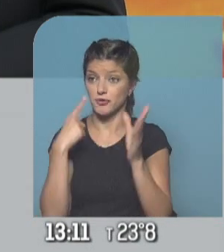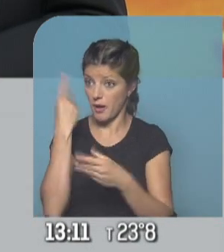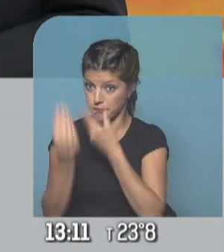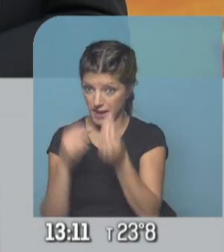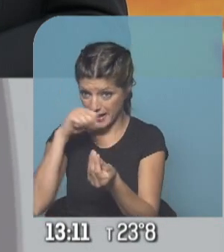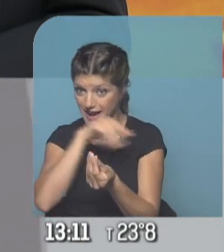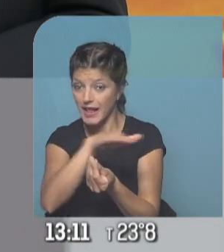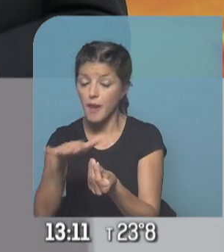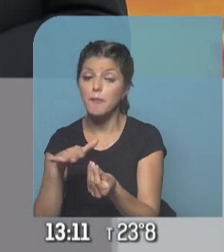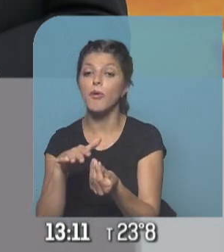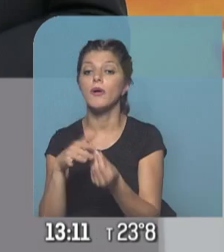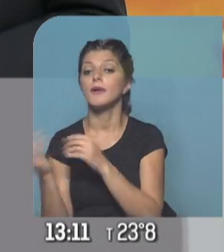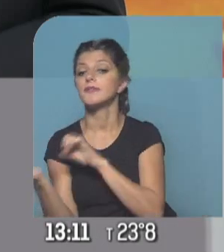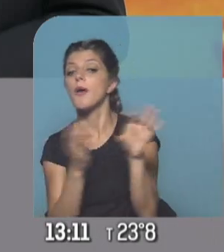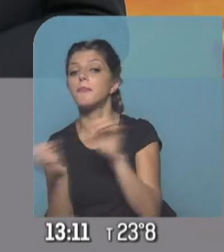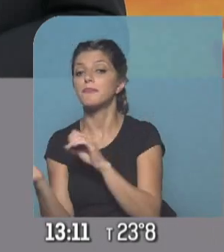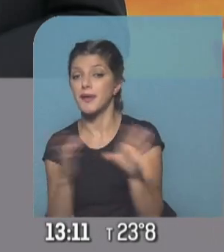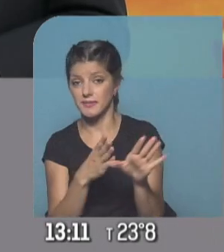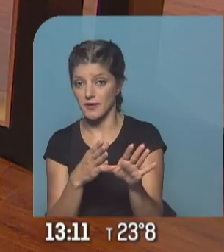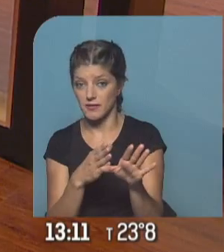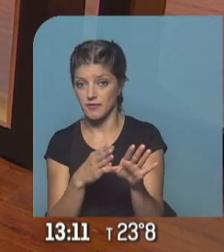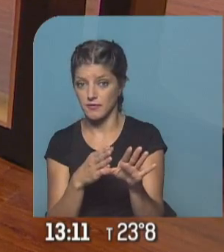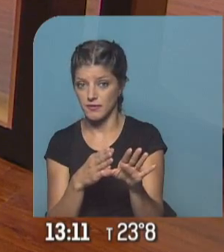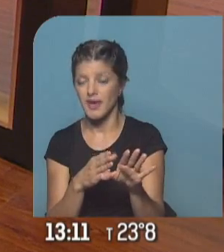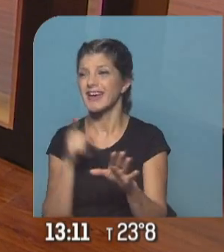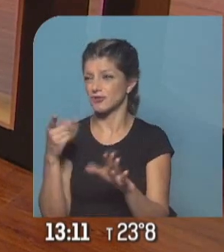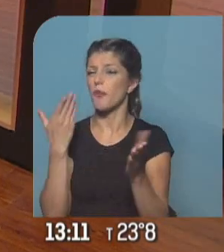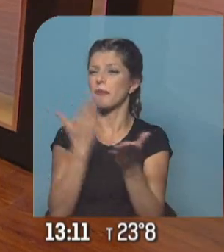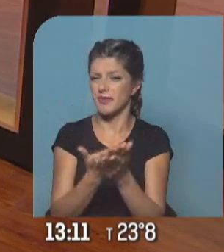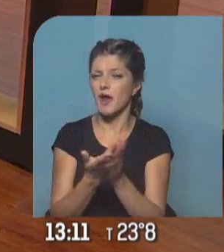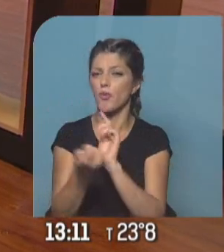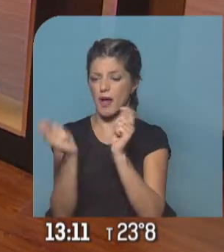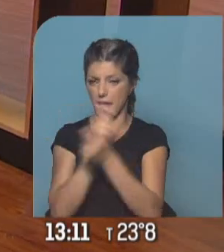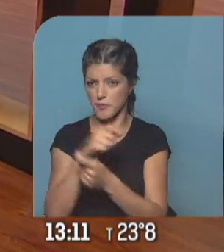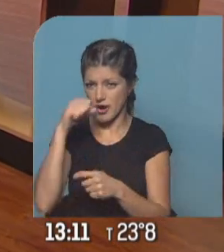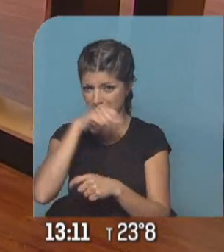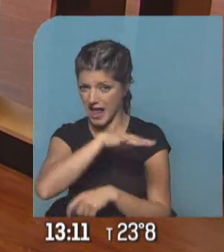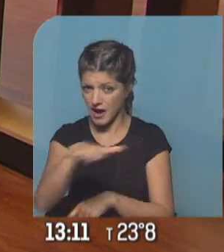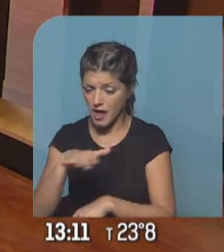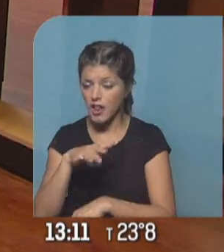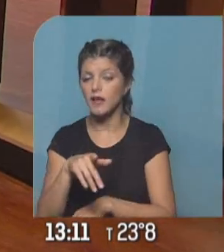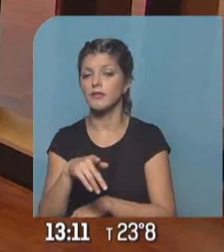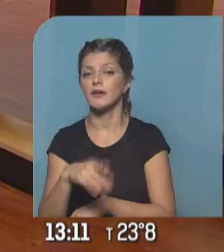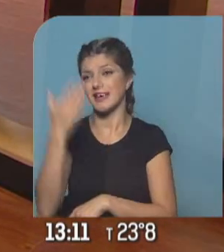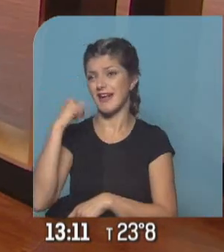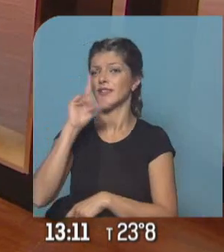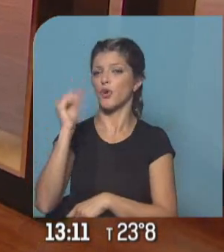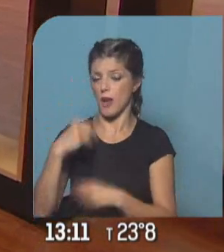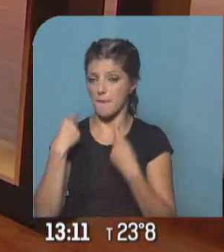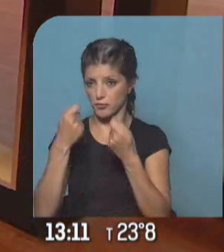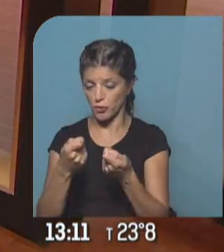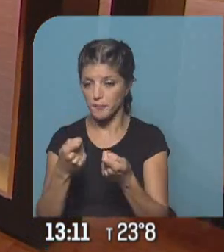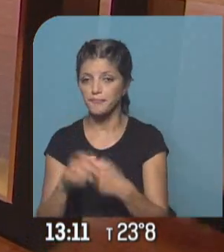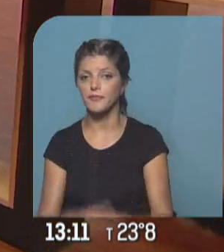se producen, pues, que pedían la reforma agraria justamente, que Lula en un momento la había apoyado, se producen cuando aparecen